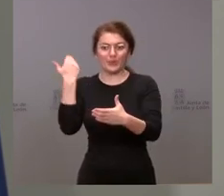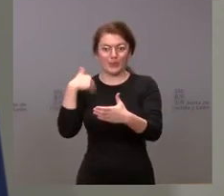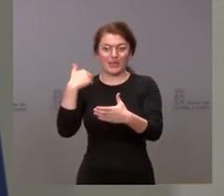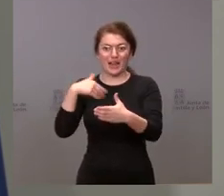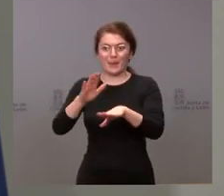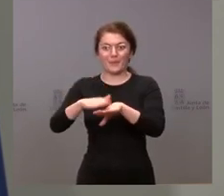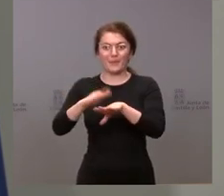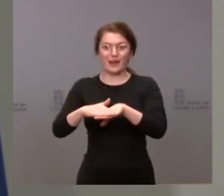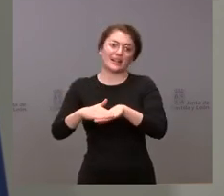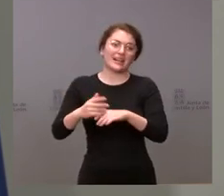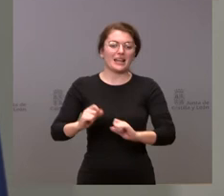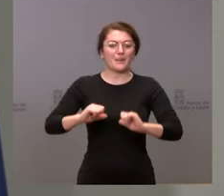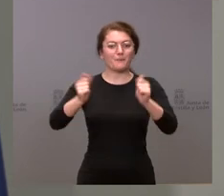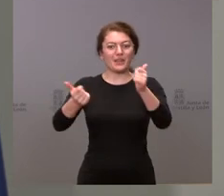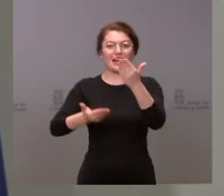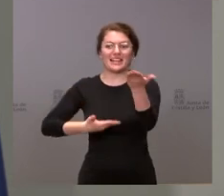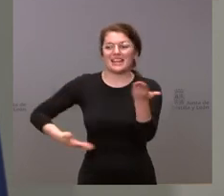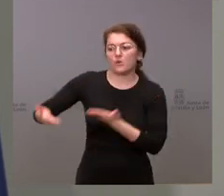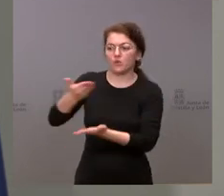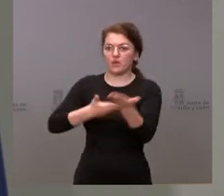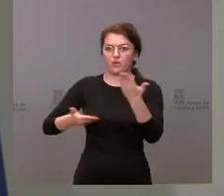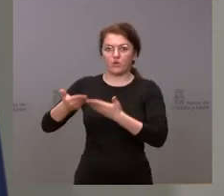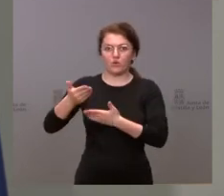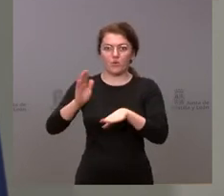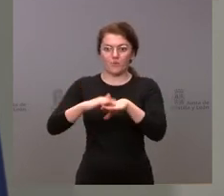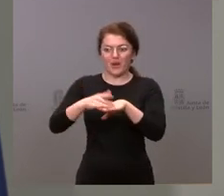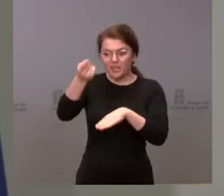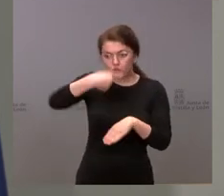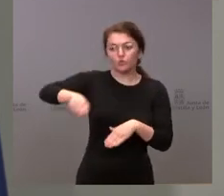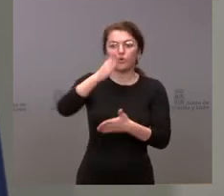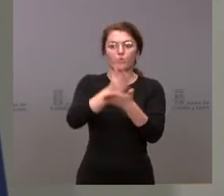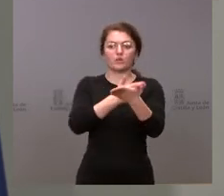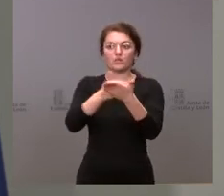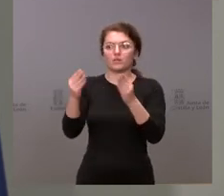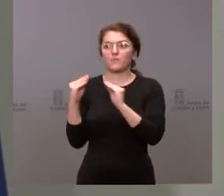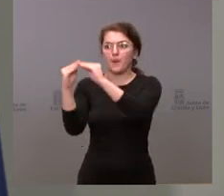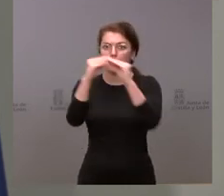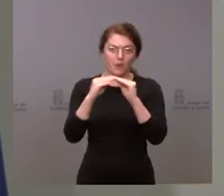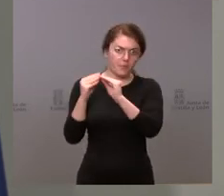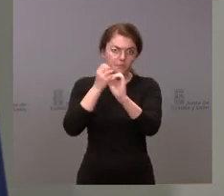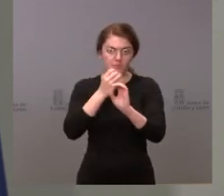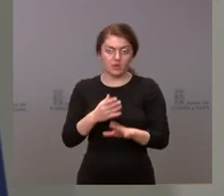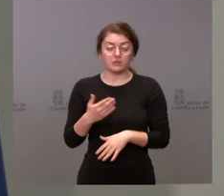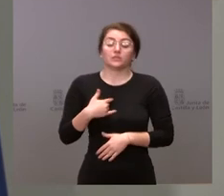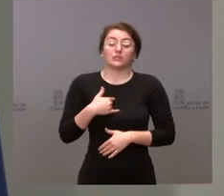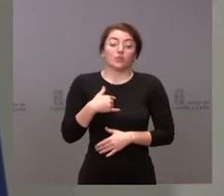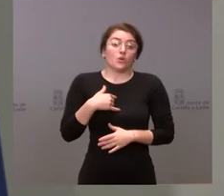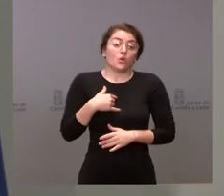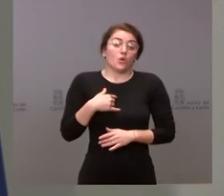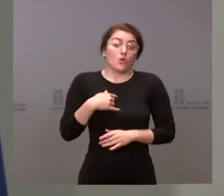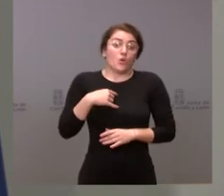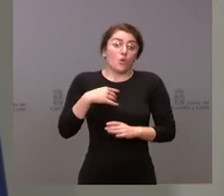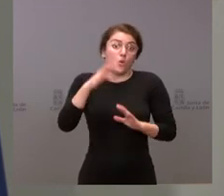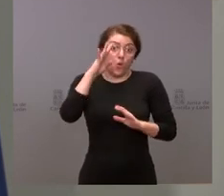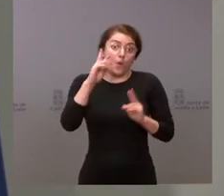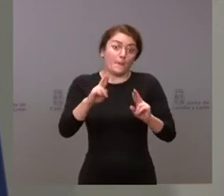negociación y que sea multilateral entre todas las comunidades autónomas ojalá esto sea pronto y sea rápido y tengamos buenas noticias